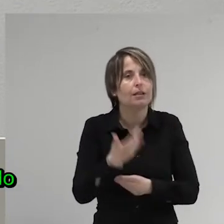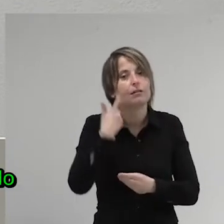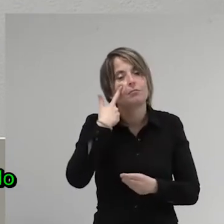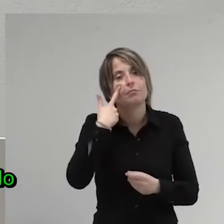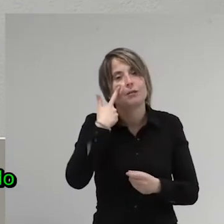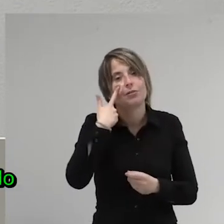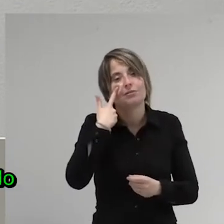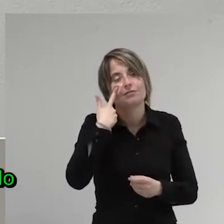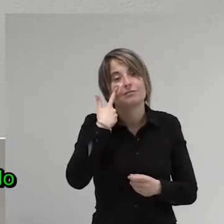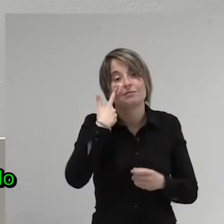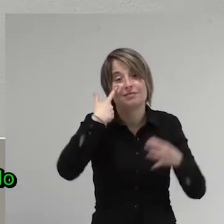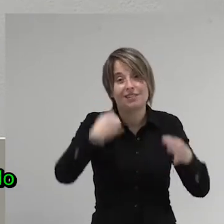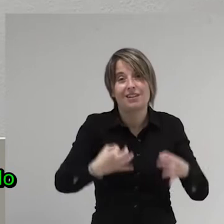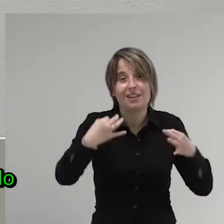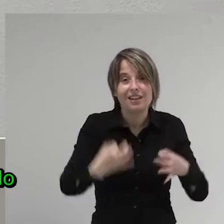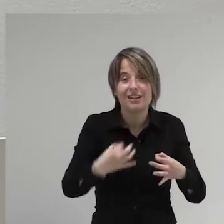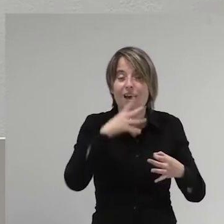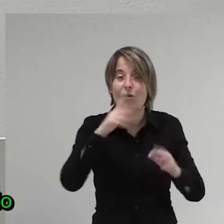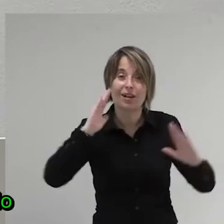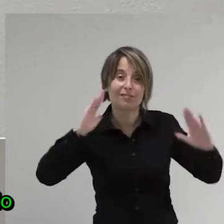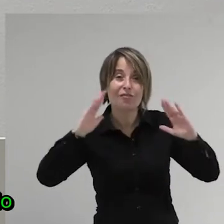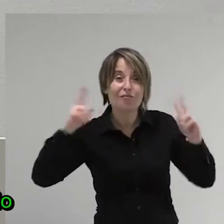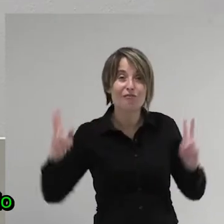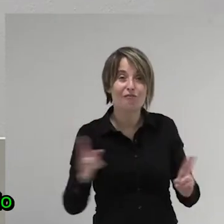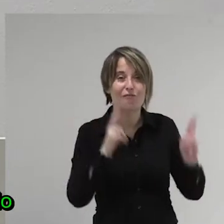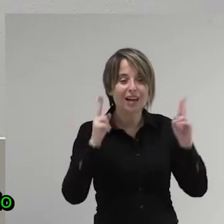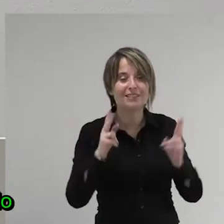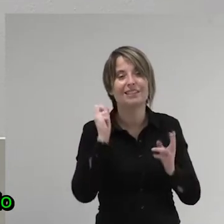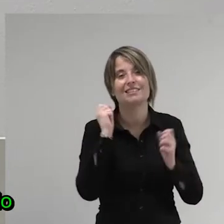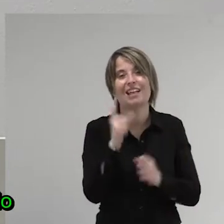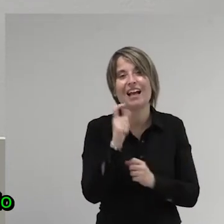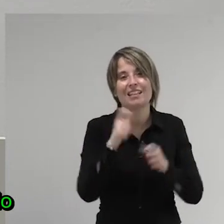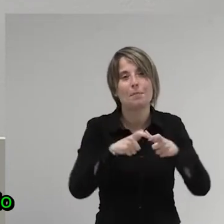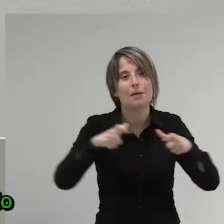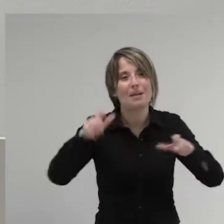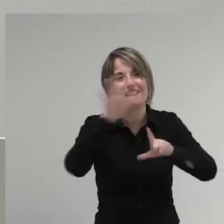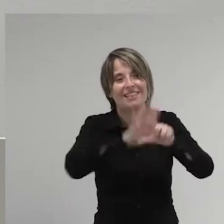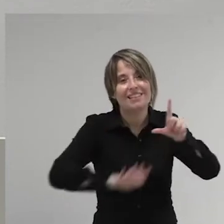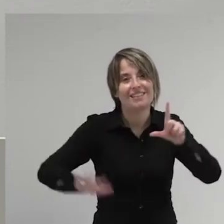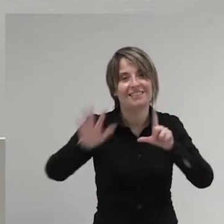realidad, lo que está suponiendo esta fase del capitalismo es la presencia cada vez mayor del Estado